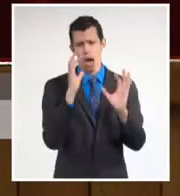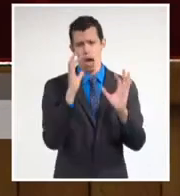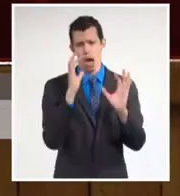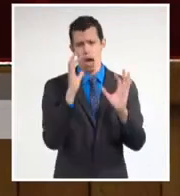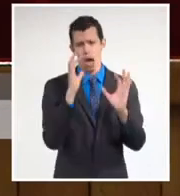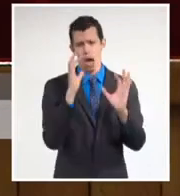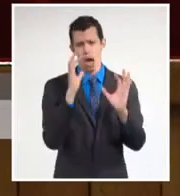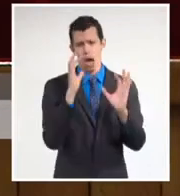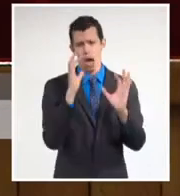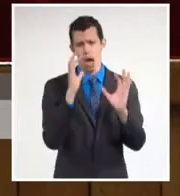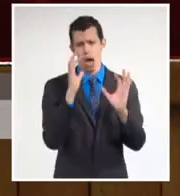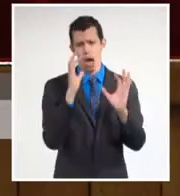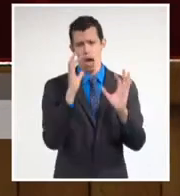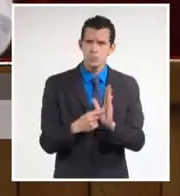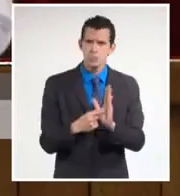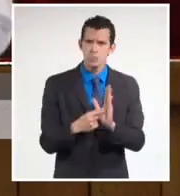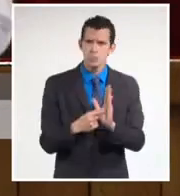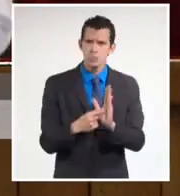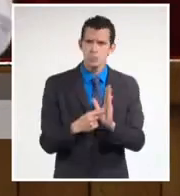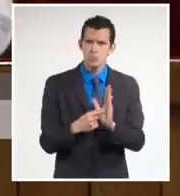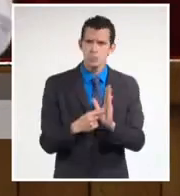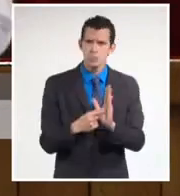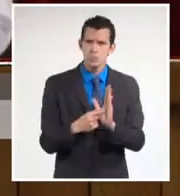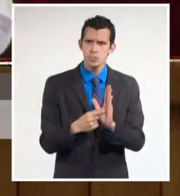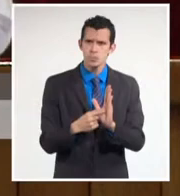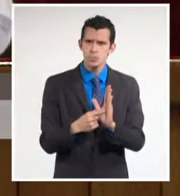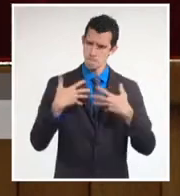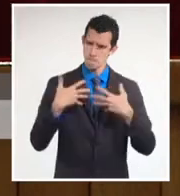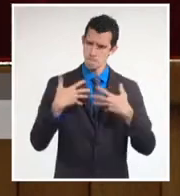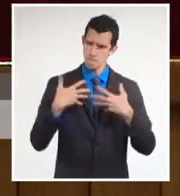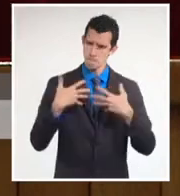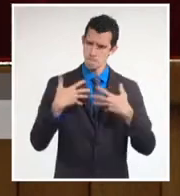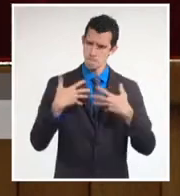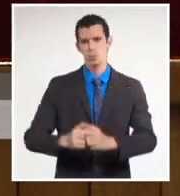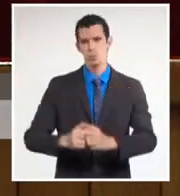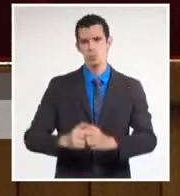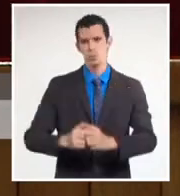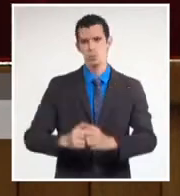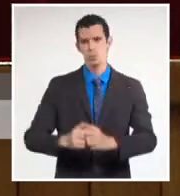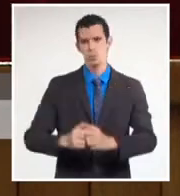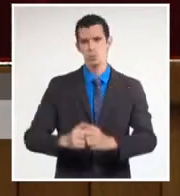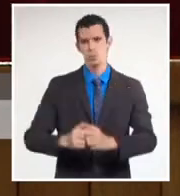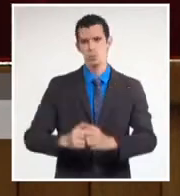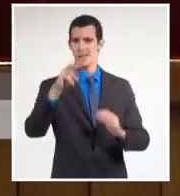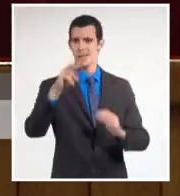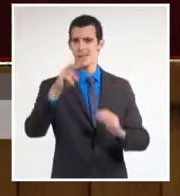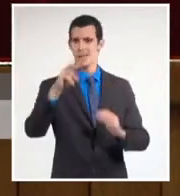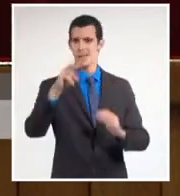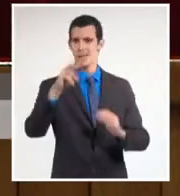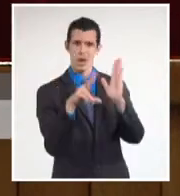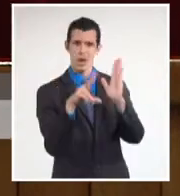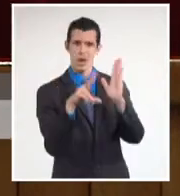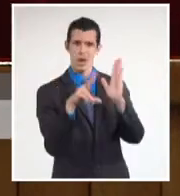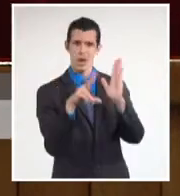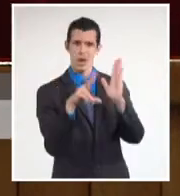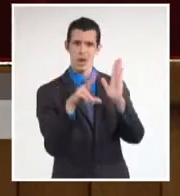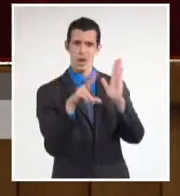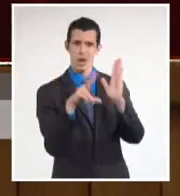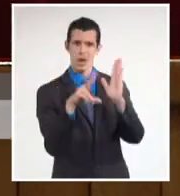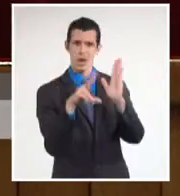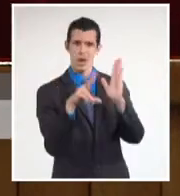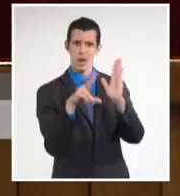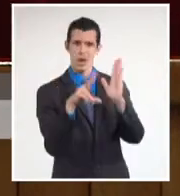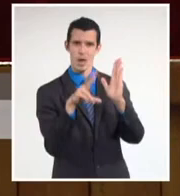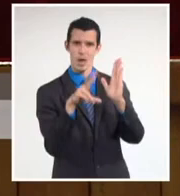producción, lo que hemos venido haciendo con algunas medidas en la comercialización, todas las medidas que hemos venido tomando, las ventas de garaje, las ventas